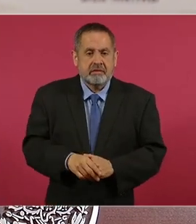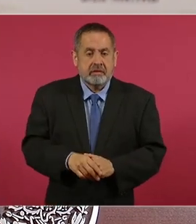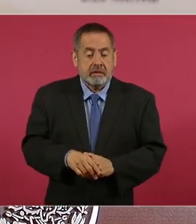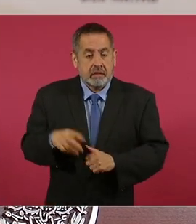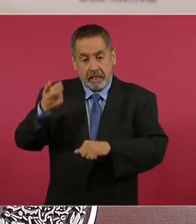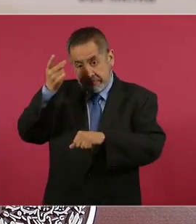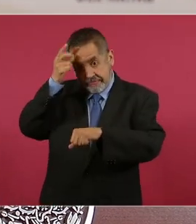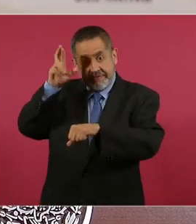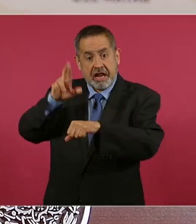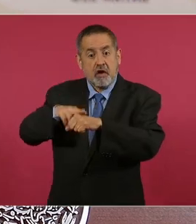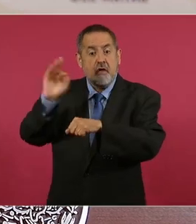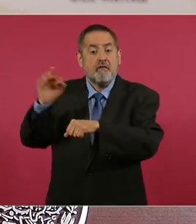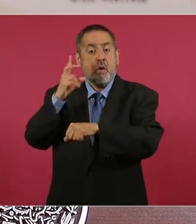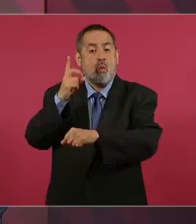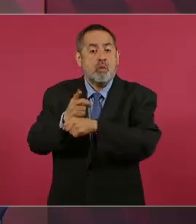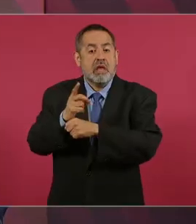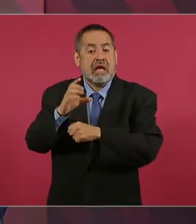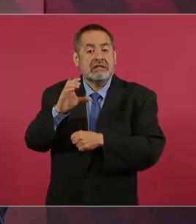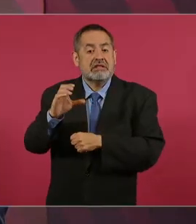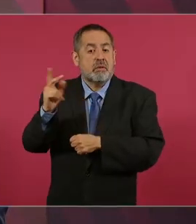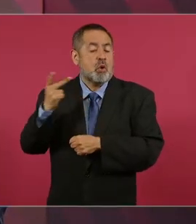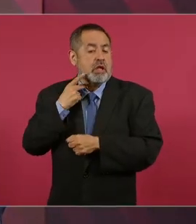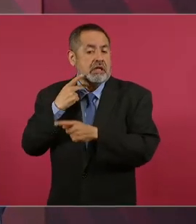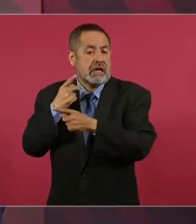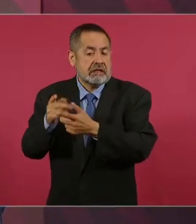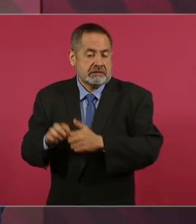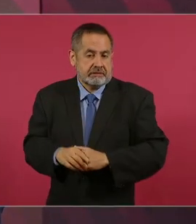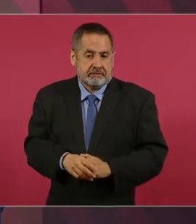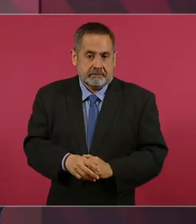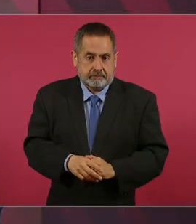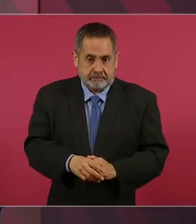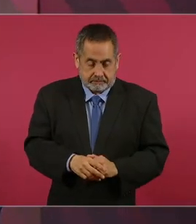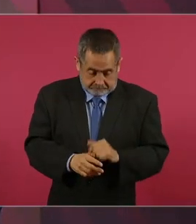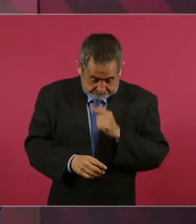Director de la Facultad de Ciencias Políticas,